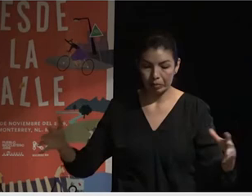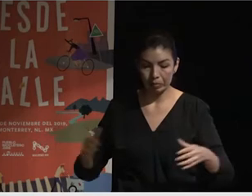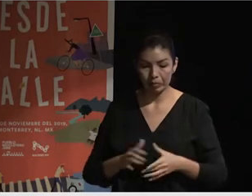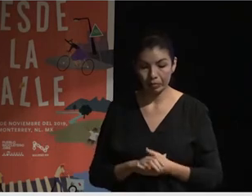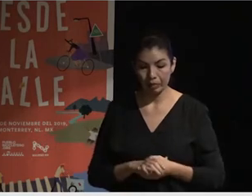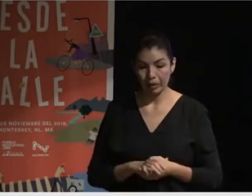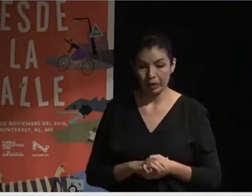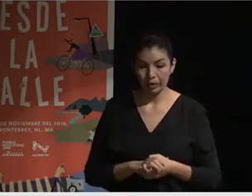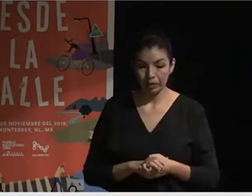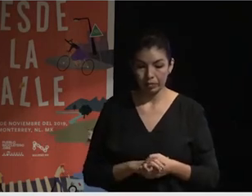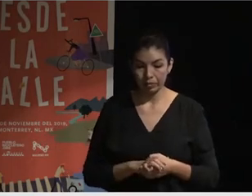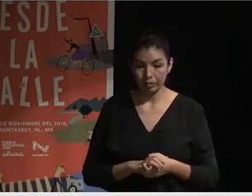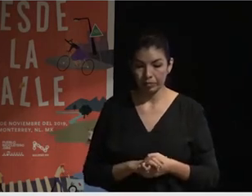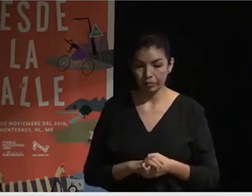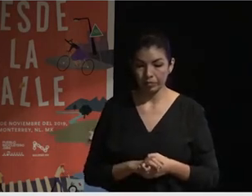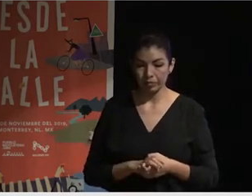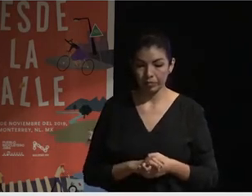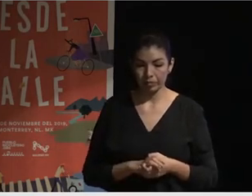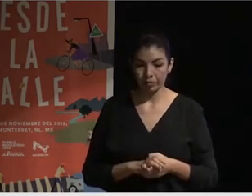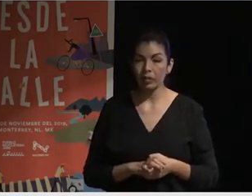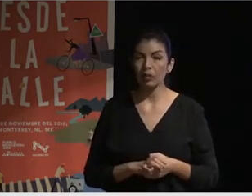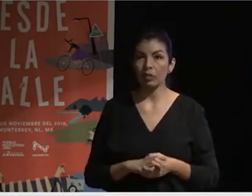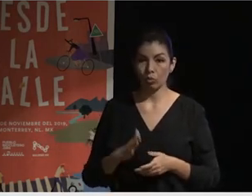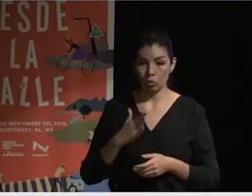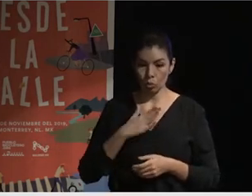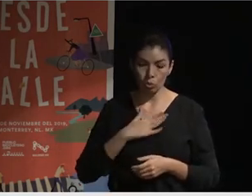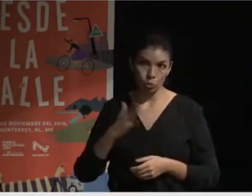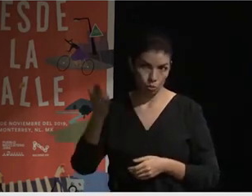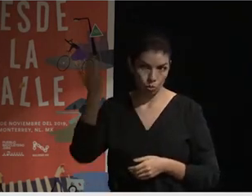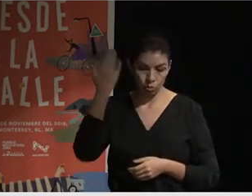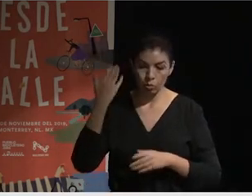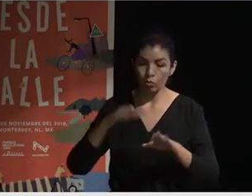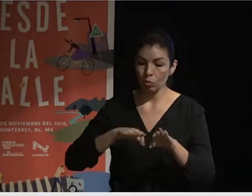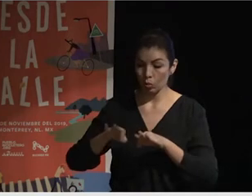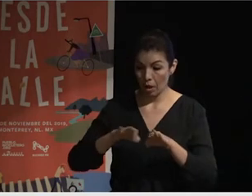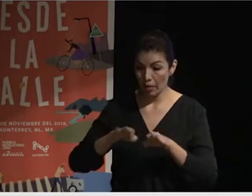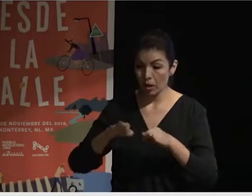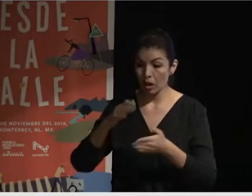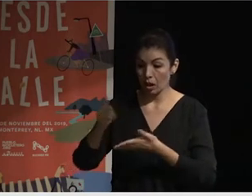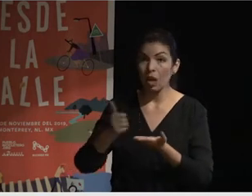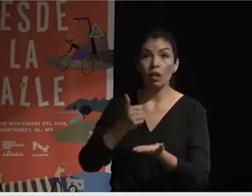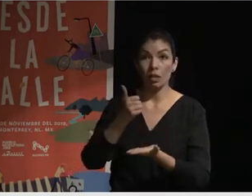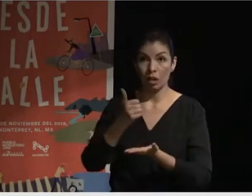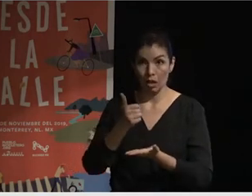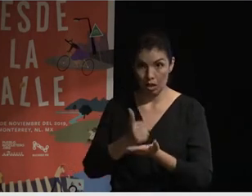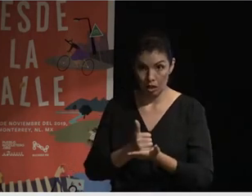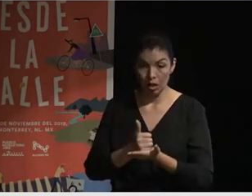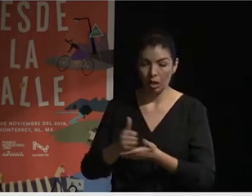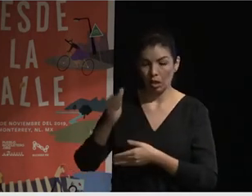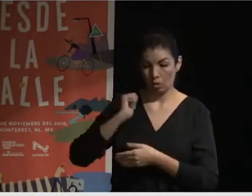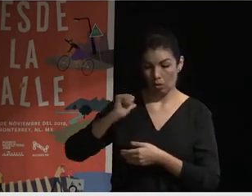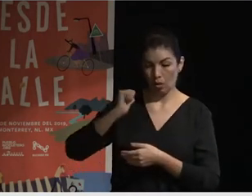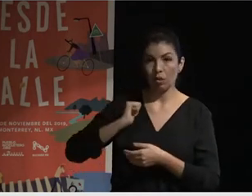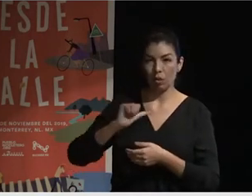Bueno, yo trabajé sobre el caso del Centro Histórico de la Ciudad de México y ahí publiqué trabajos en donde trato